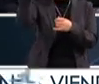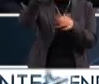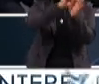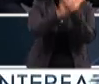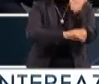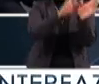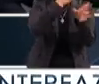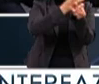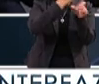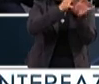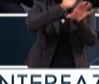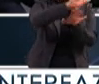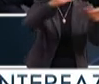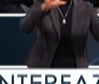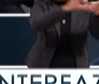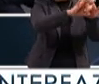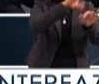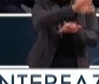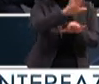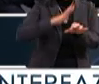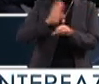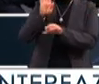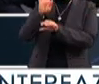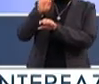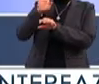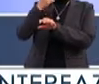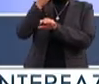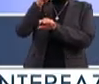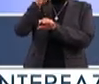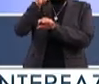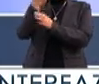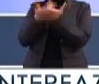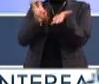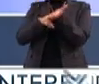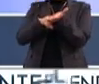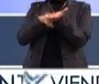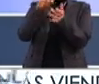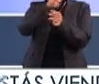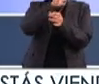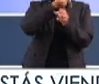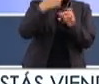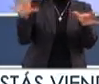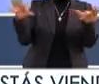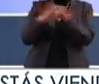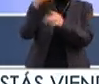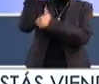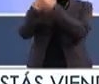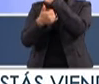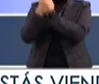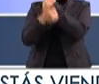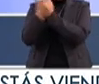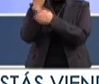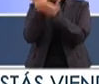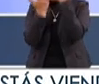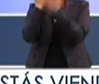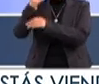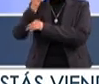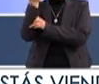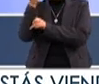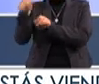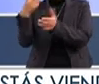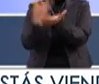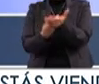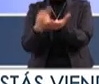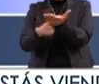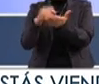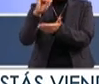sistema de bachilleratos el bachillerato bivalente es donde se ofrece un bachillerato y junto a ello una carrera técnica esto es lo que ofrecemos